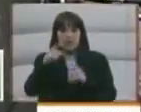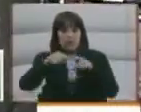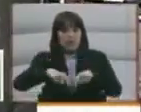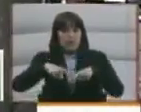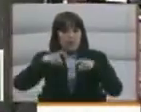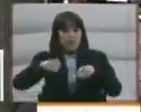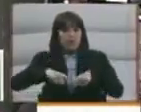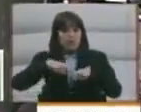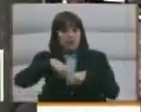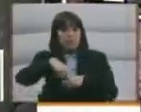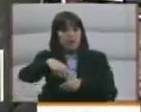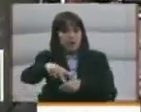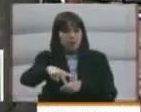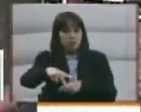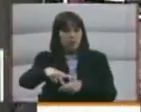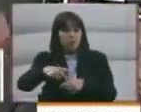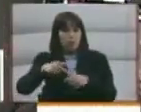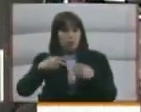el ejemplo de Zamora,